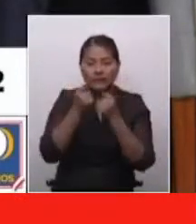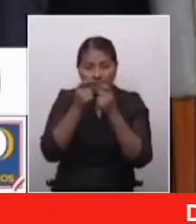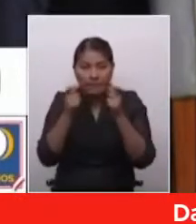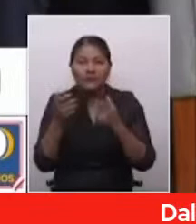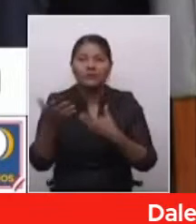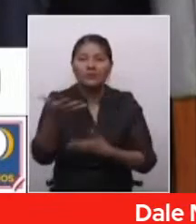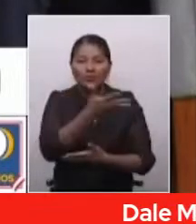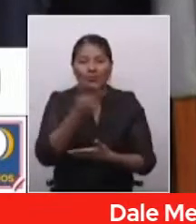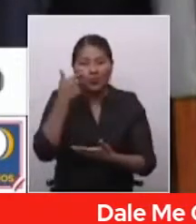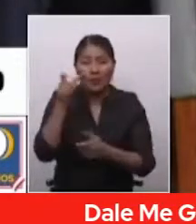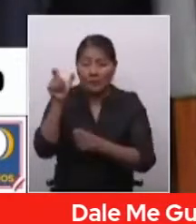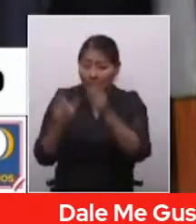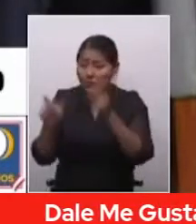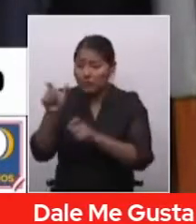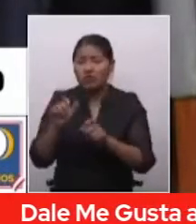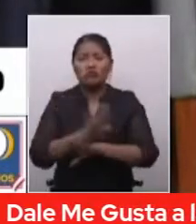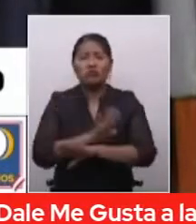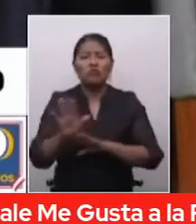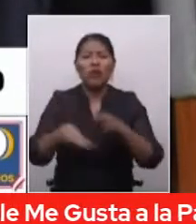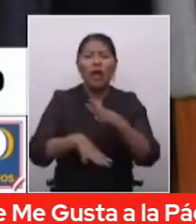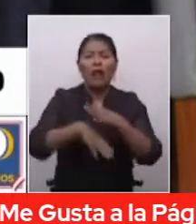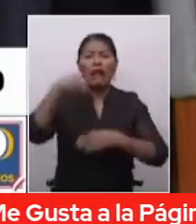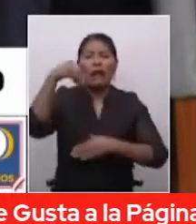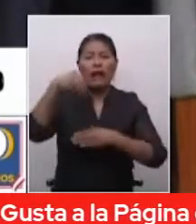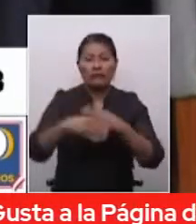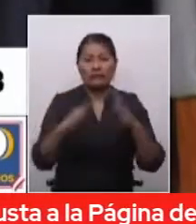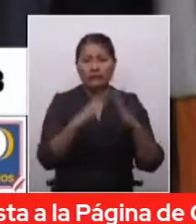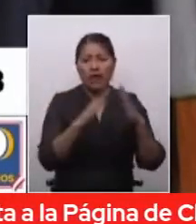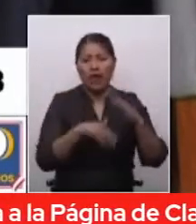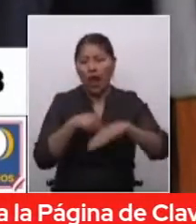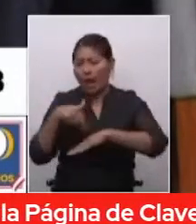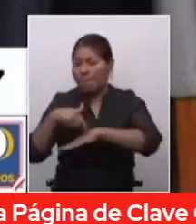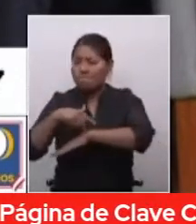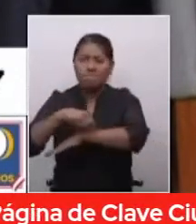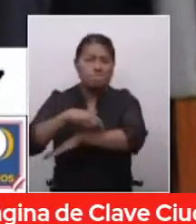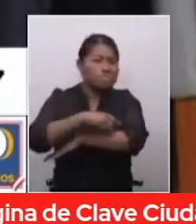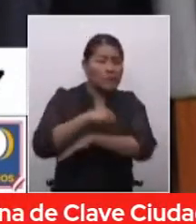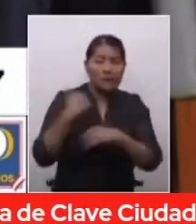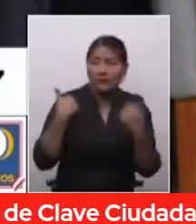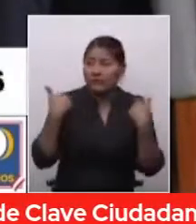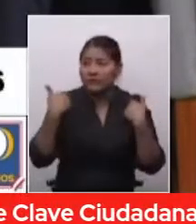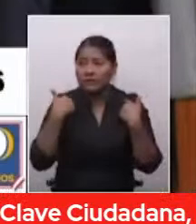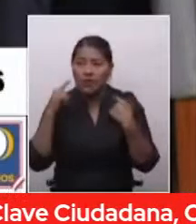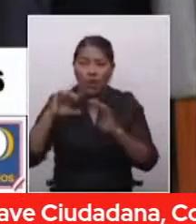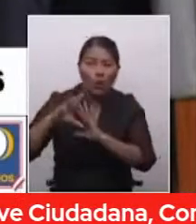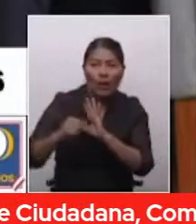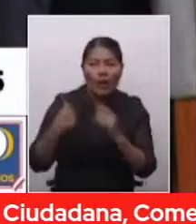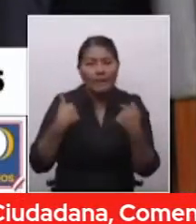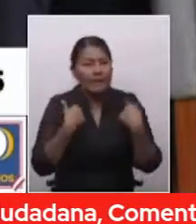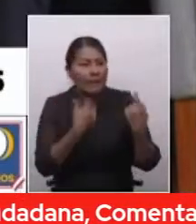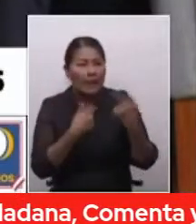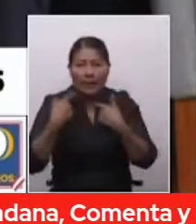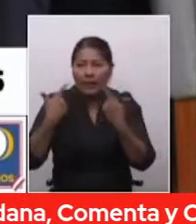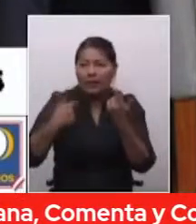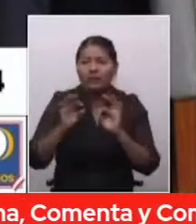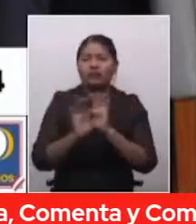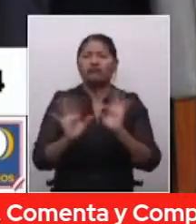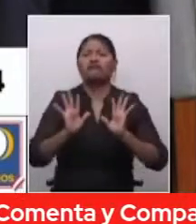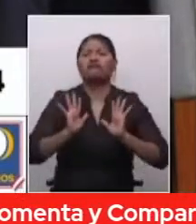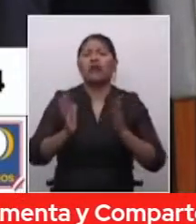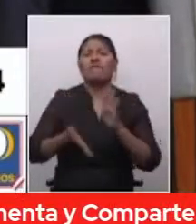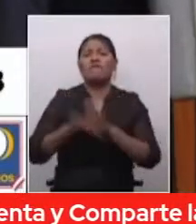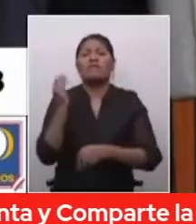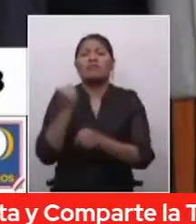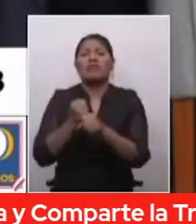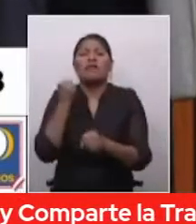la gente puede salir tranquila de sus casas, que ya no están con estrés y que salen hasta felices a hacer sus labores.